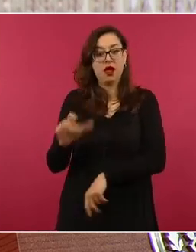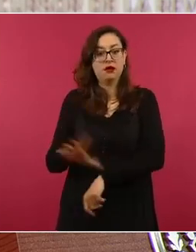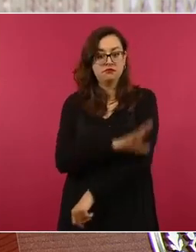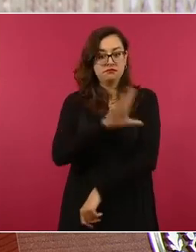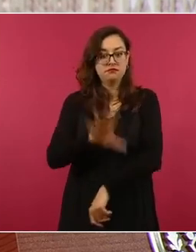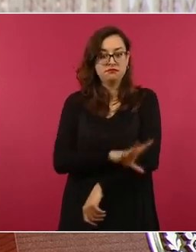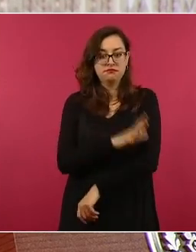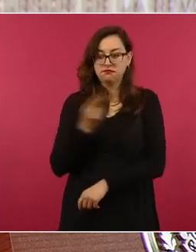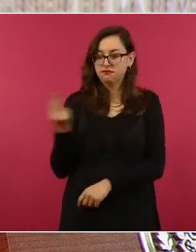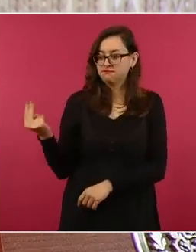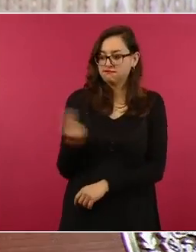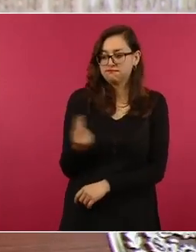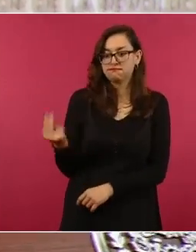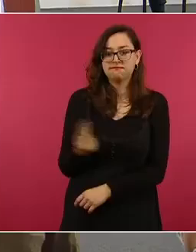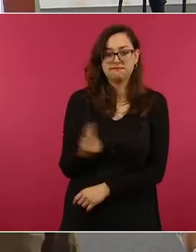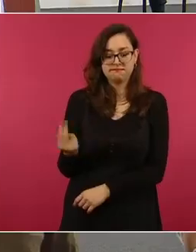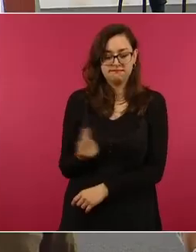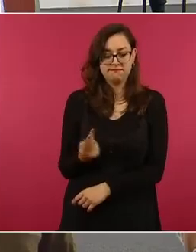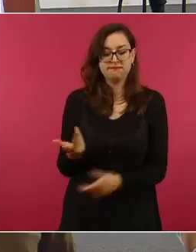tenga